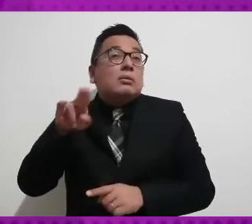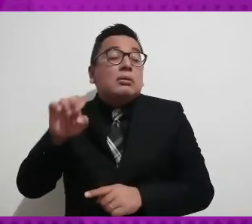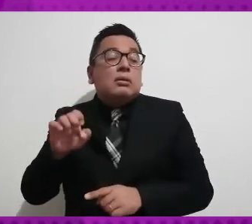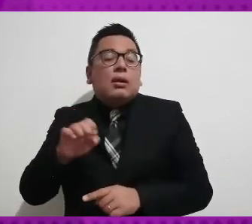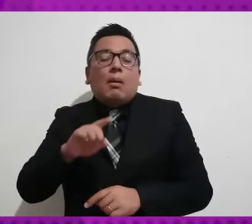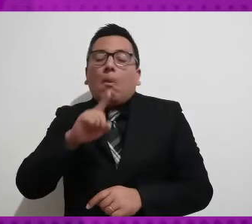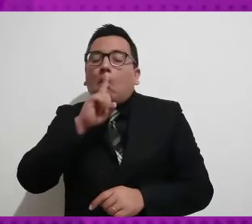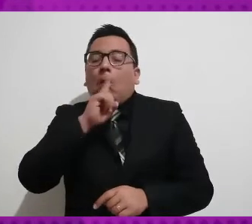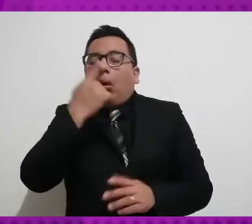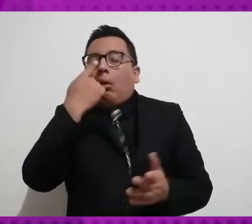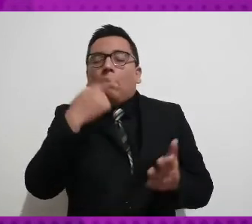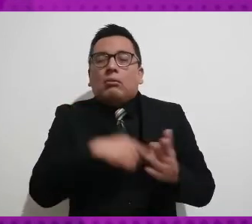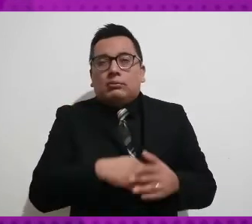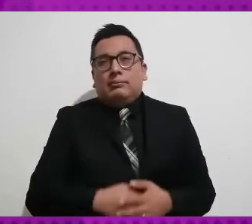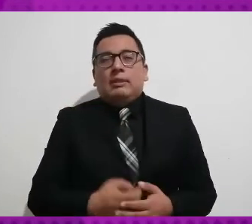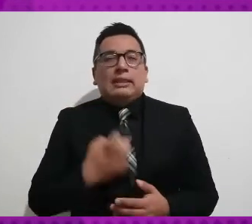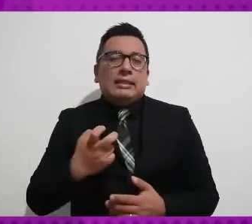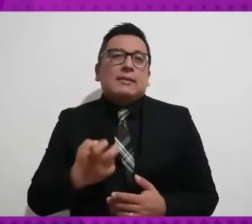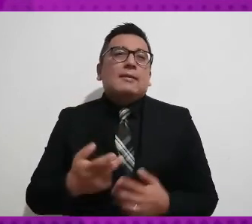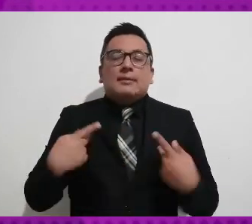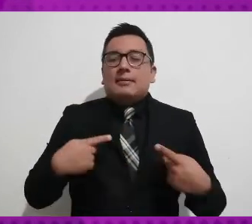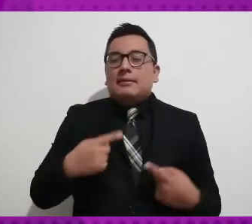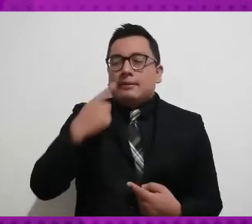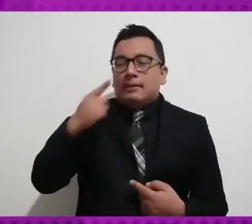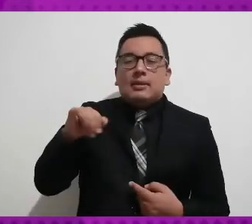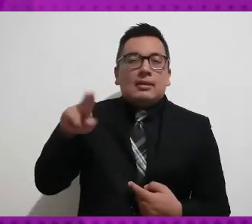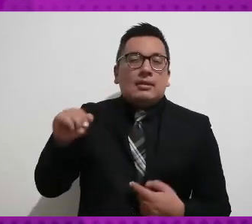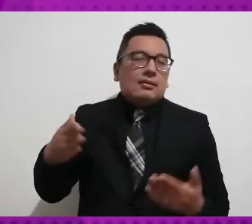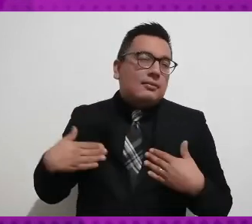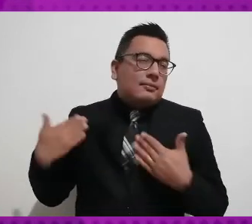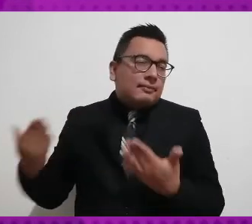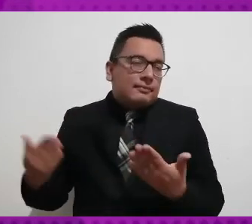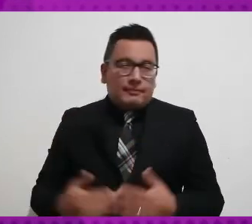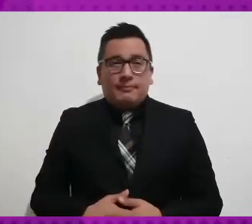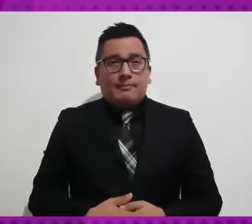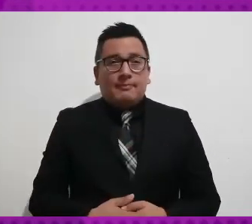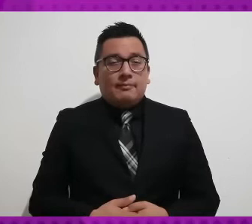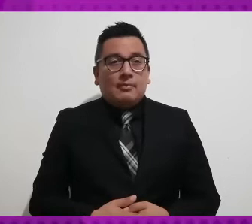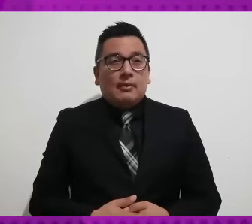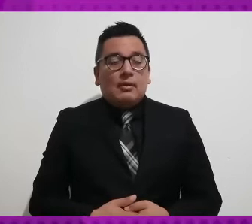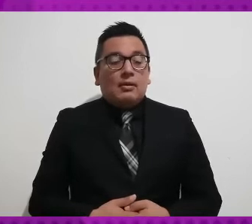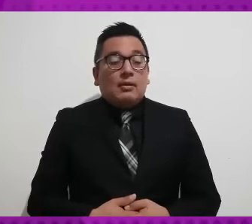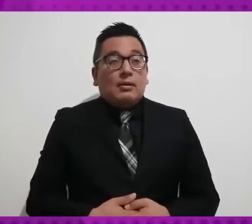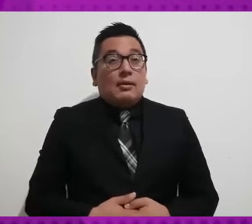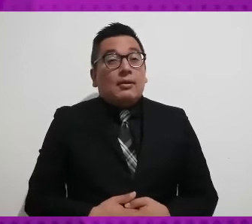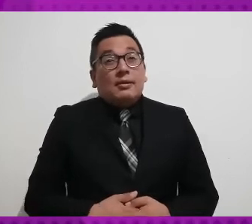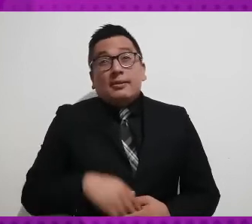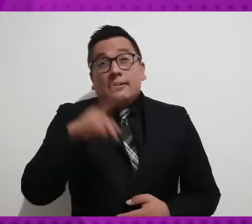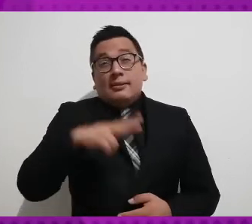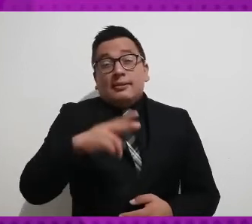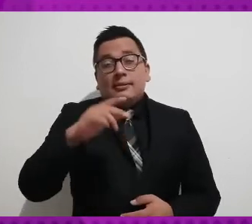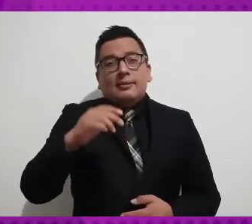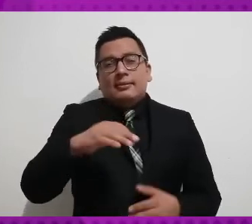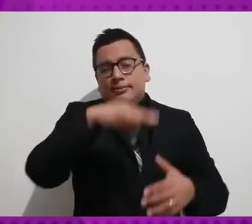a la ciudadanía. Muy bien. Carlos. Pues mira, siempre es un proceso muy complicado, porque